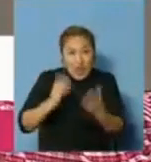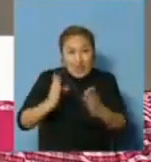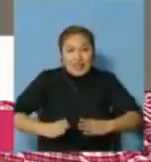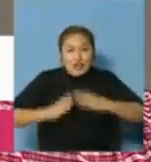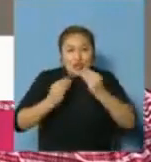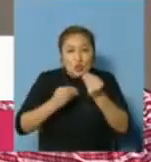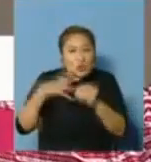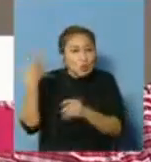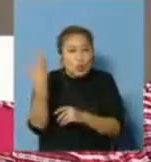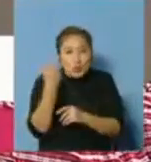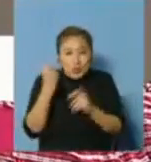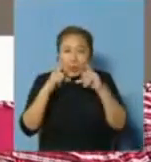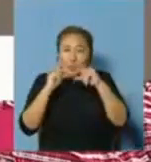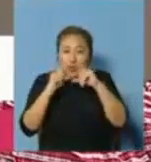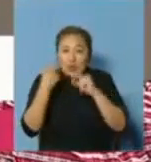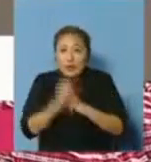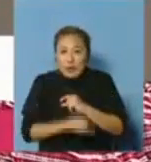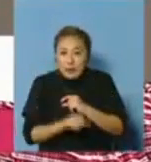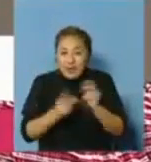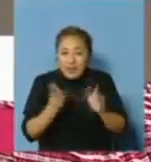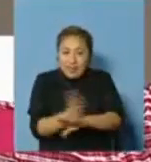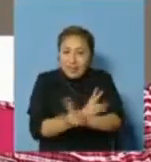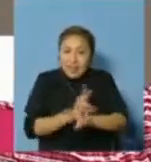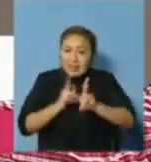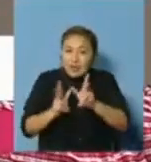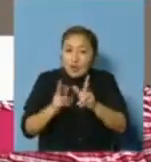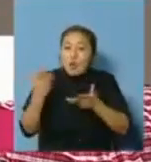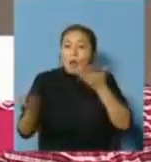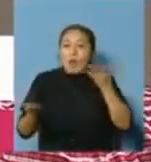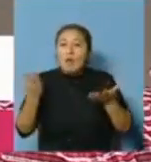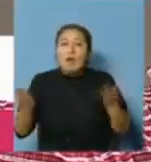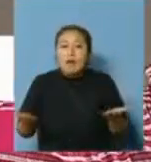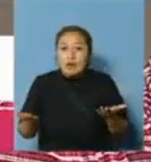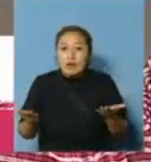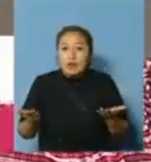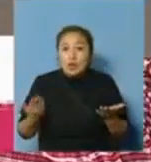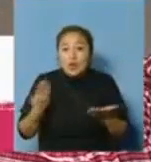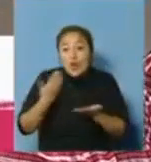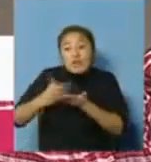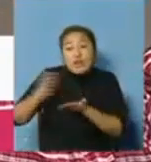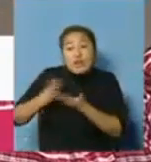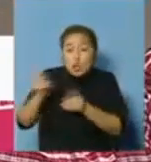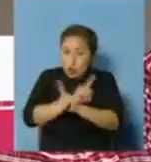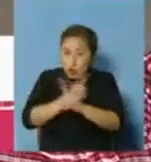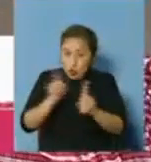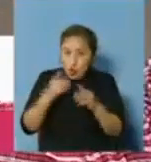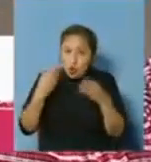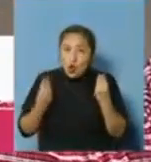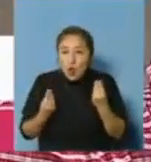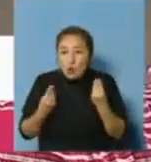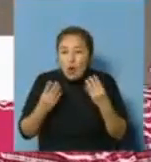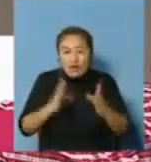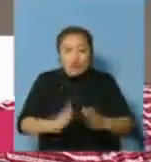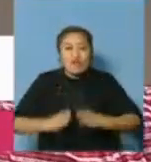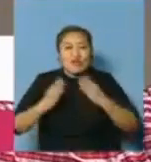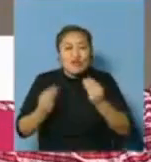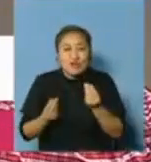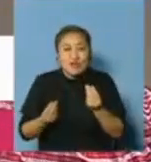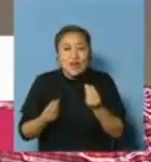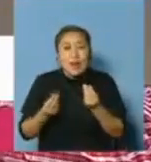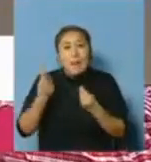número importante que estoy mencionando estamos evaluando la opción de no dejarlos afuera del beneficio